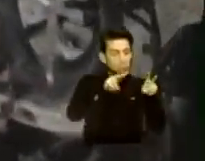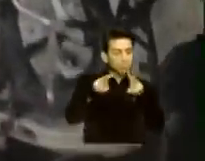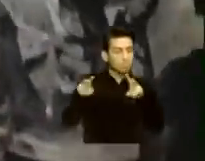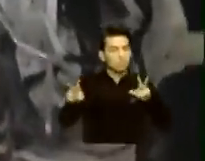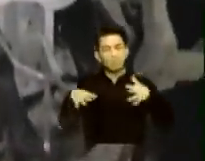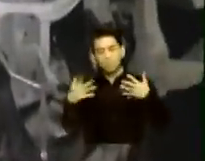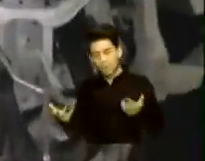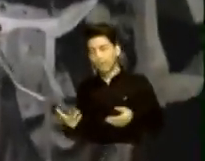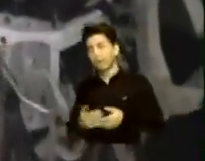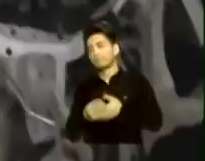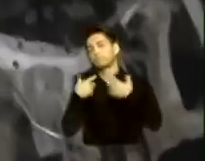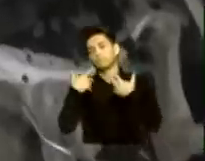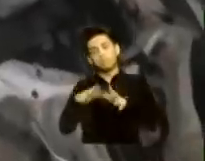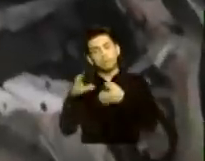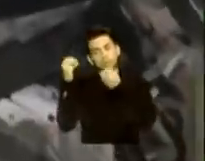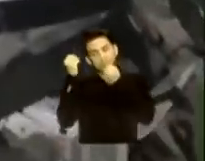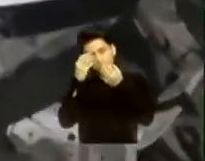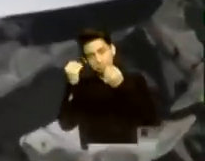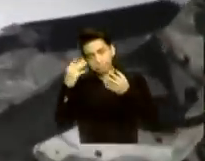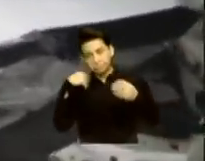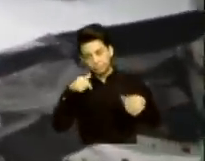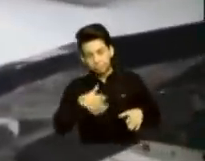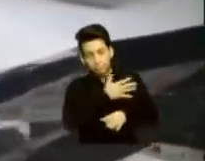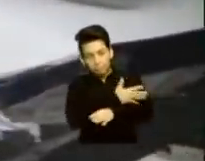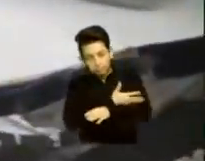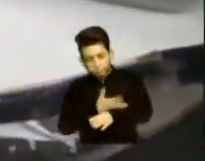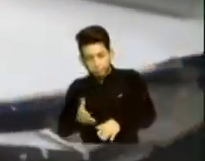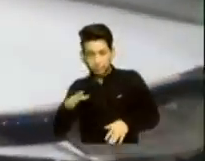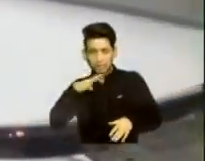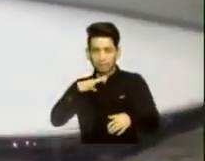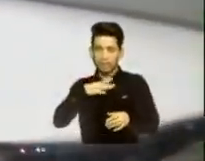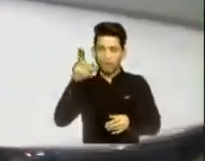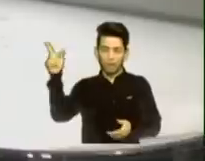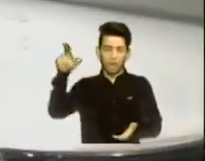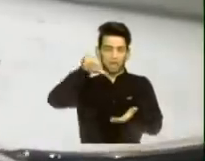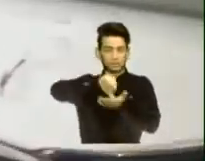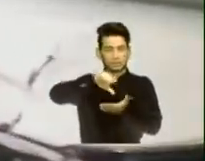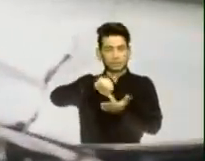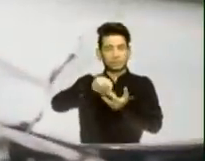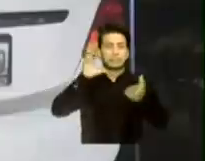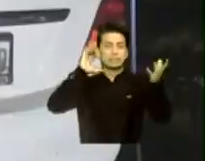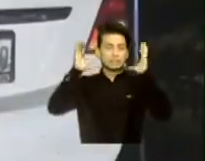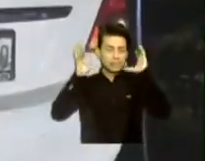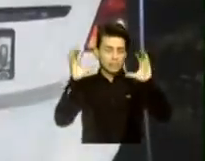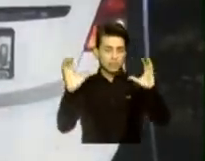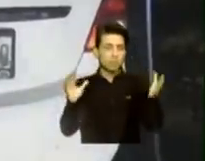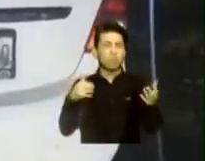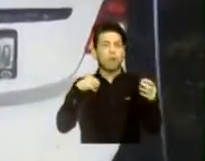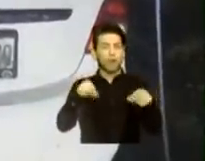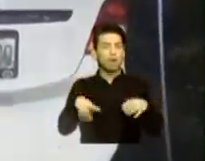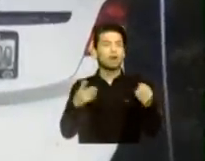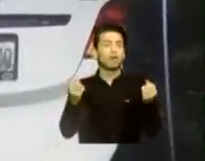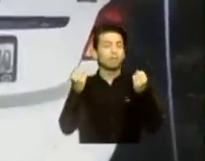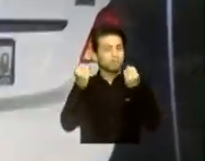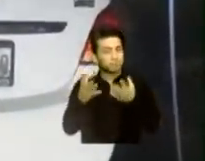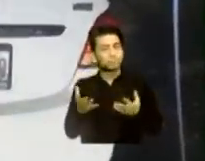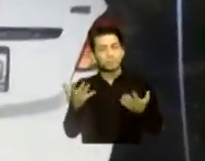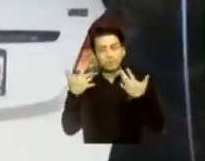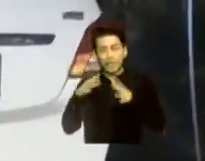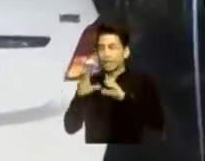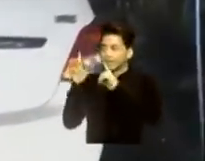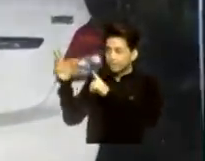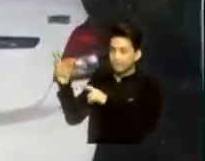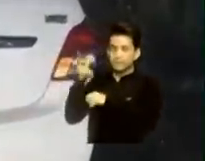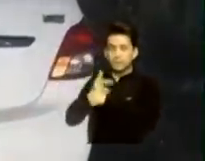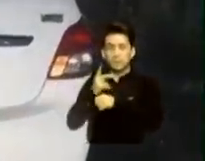información, Nancy, que hasta el momento les tengo desde acá, de la cabecera departamental de Chiquimula, y con esto vuelvo con ustedes a los estudios